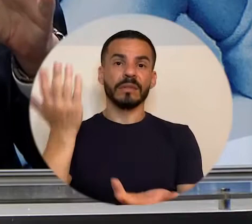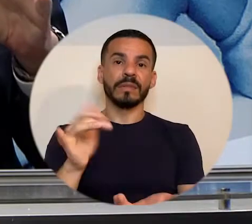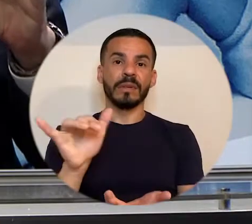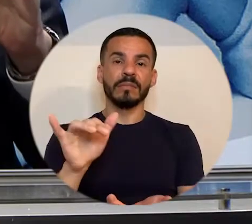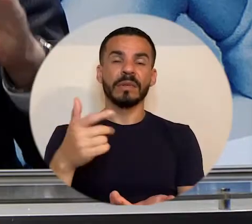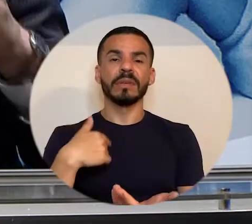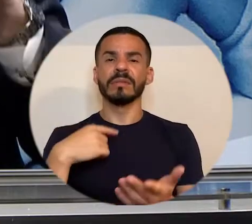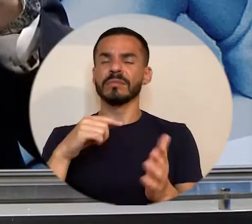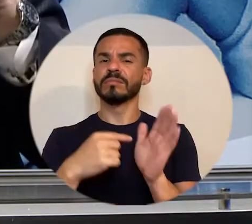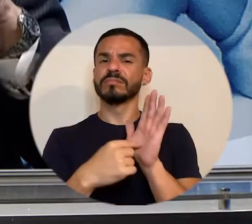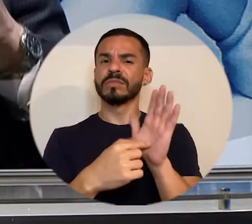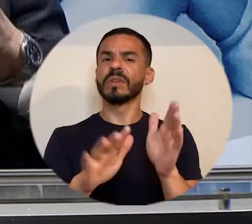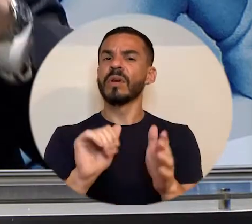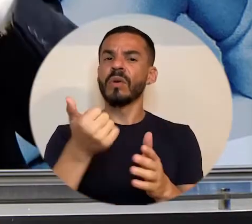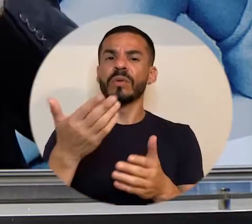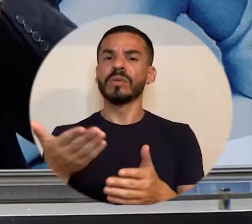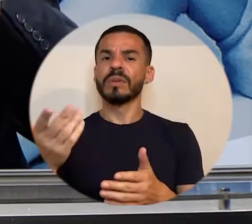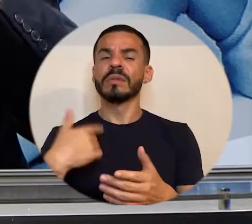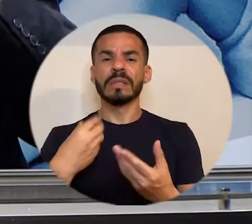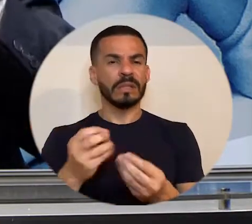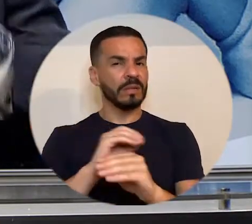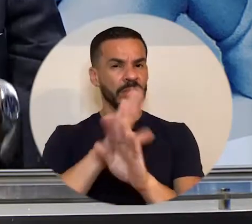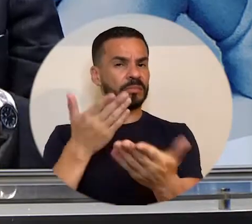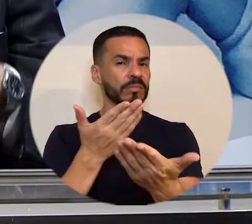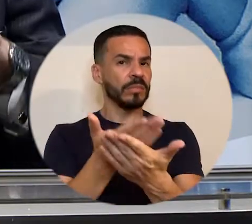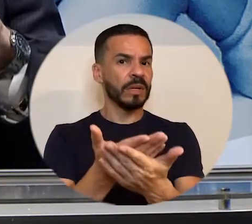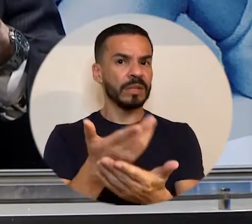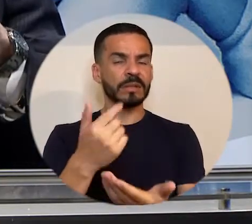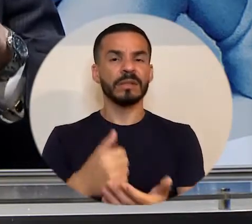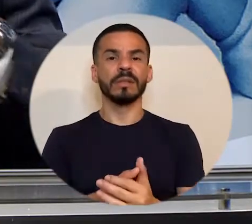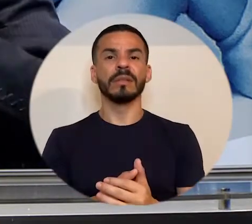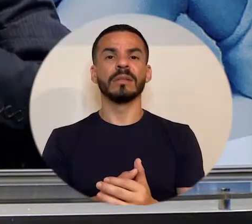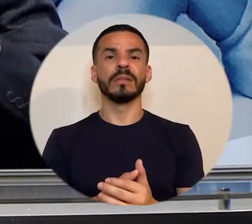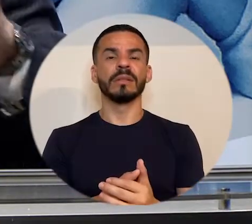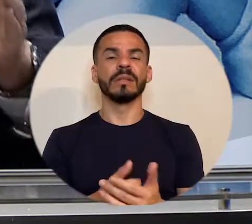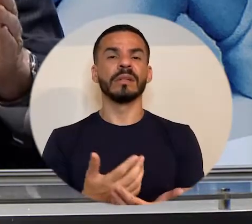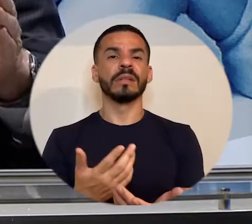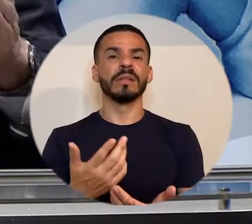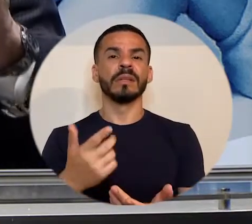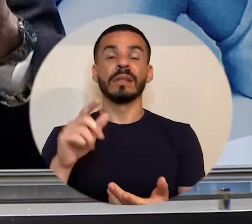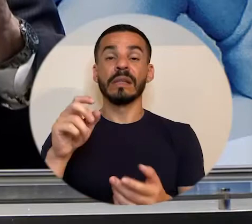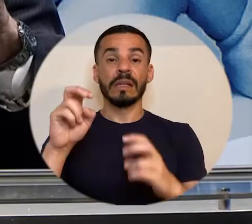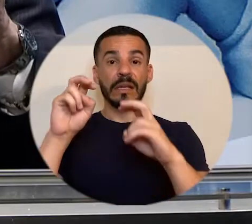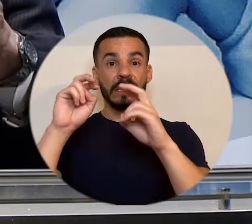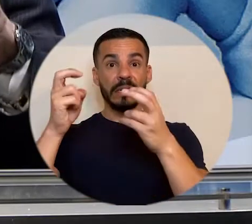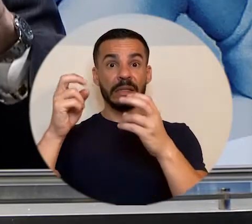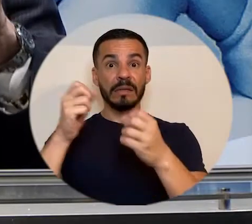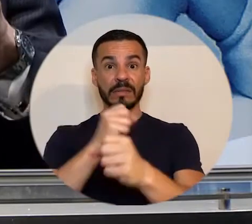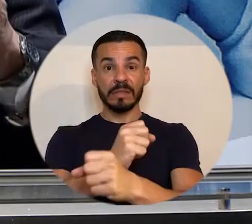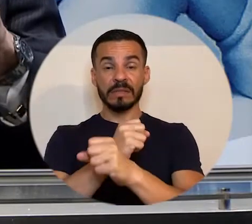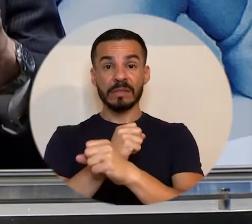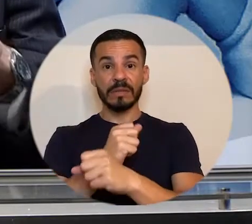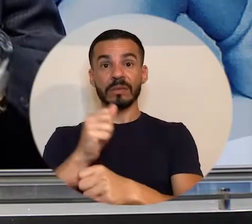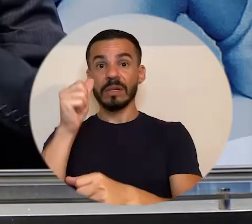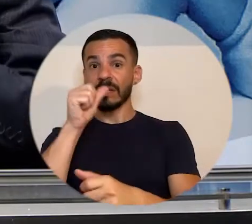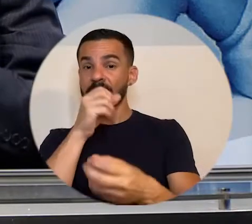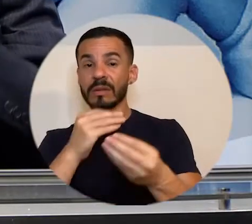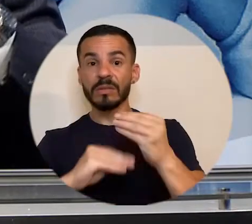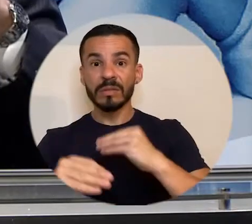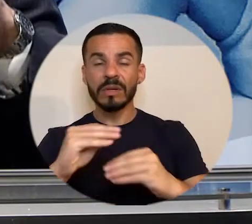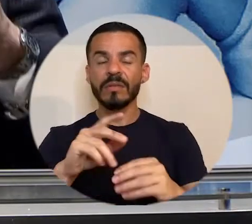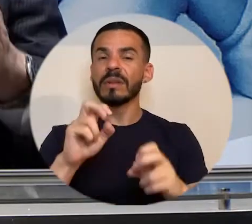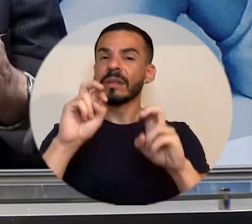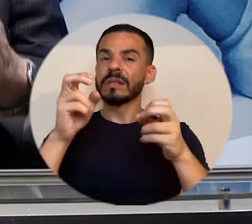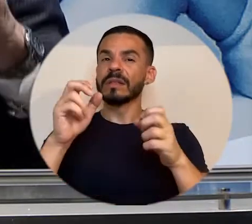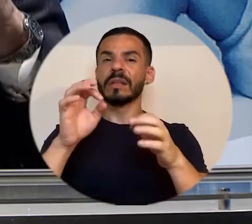que tomarlo en cuenta. Y señalo, el otro elemento que sí quiero dejar planteado, pero es para que después, es que el tema de seguridad y narcotráfico